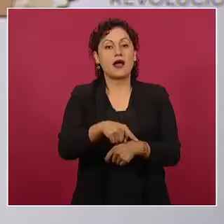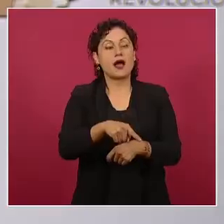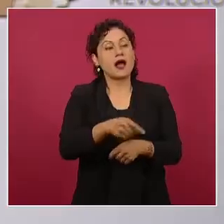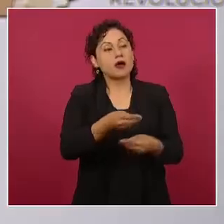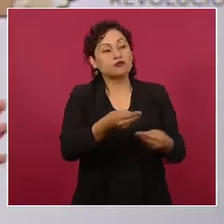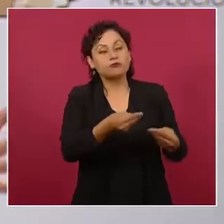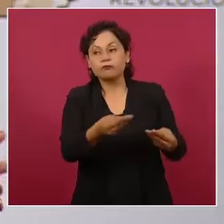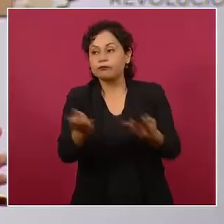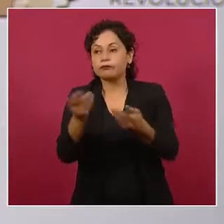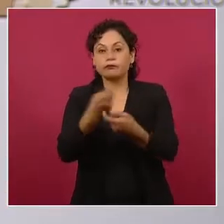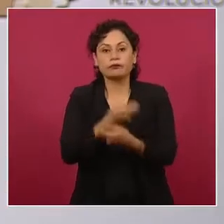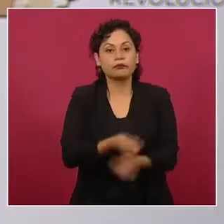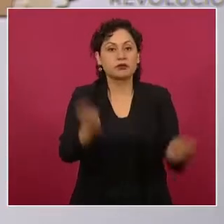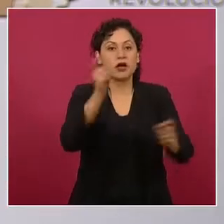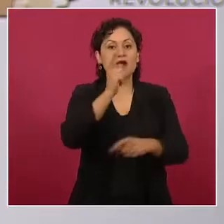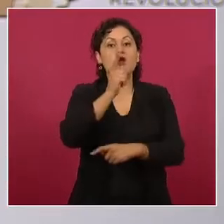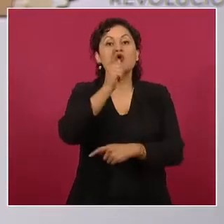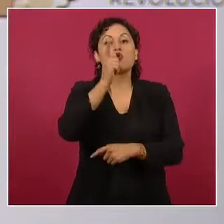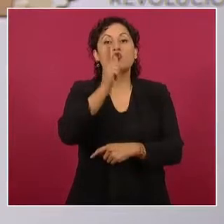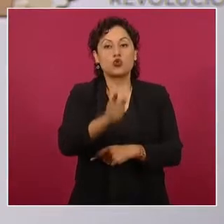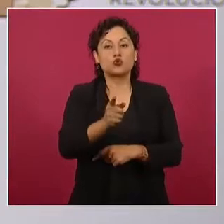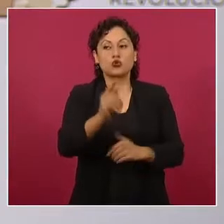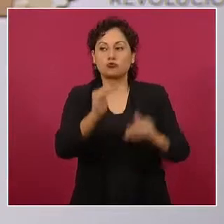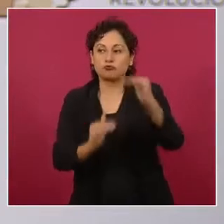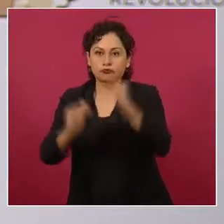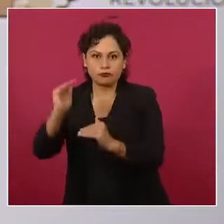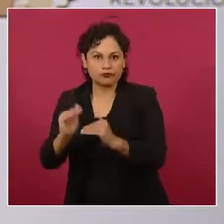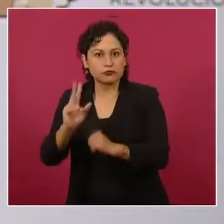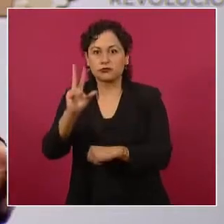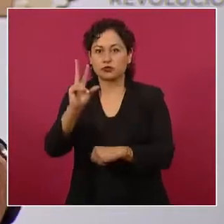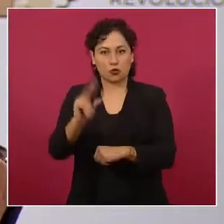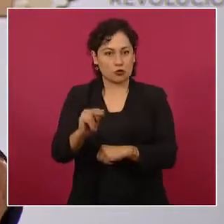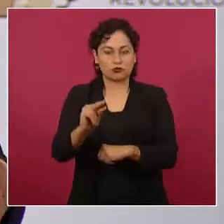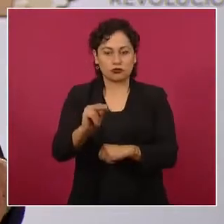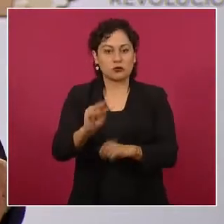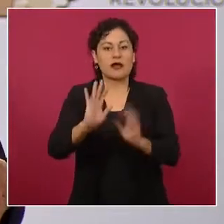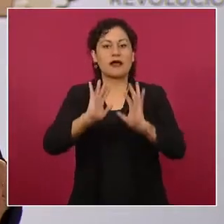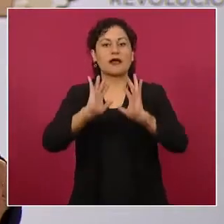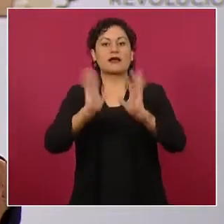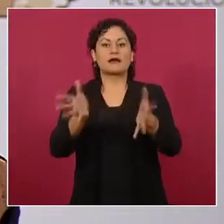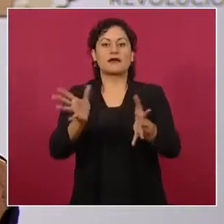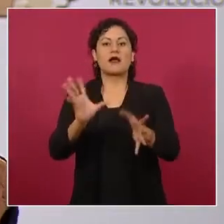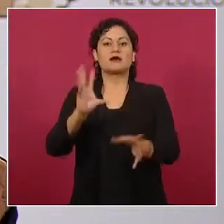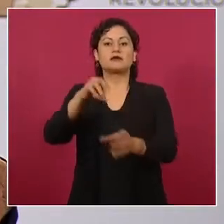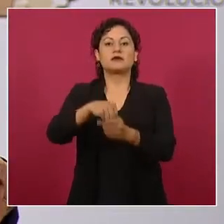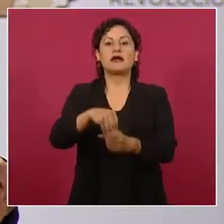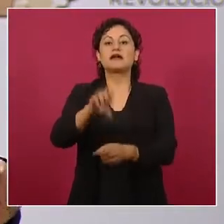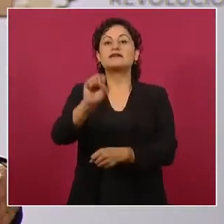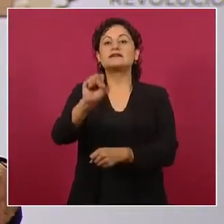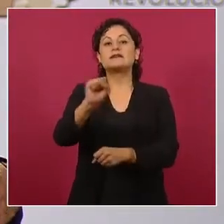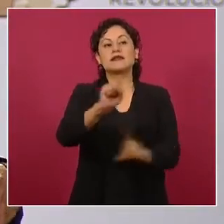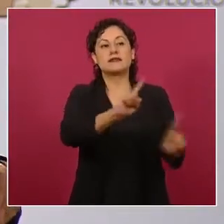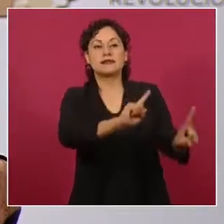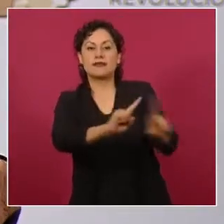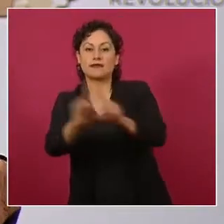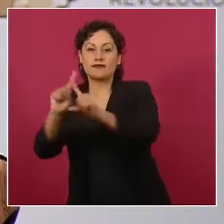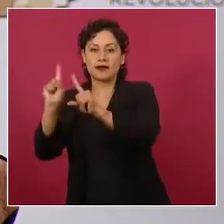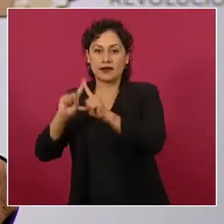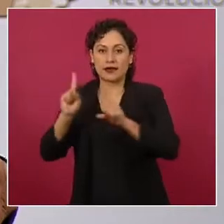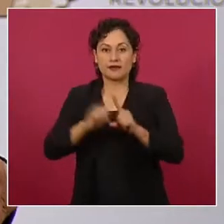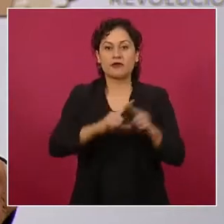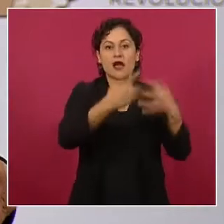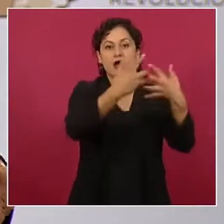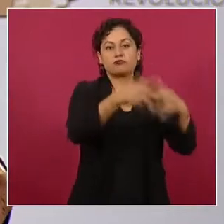criterio de energía limpias incluyera a las 60 plantas hidroeléctricas de los potentes ríos